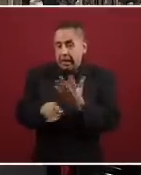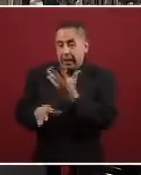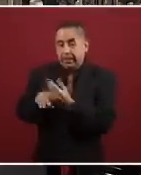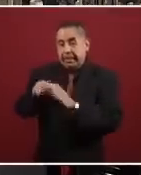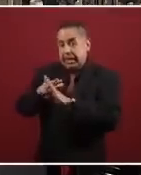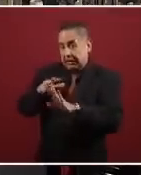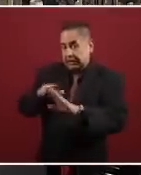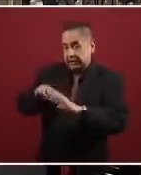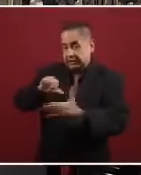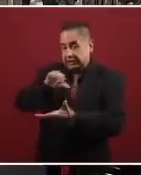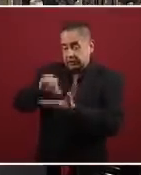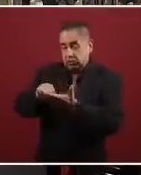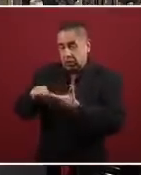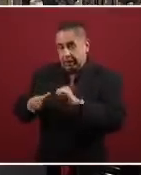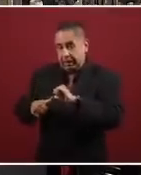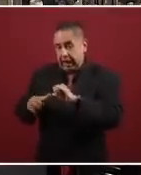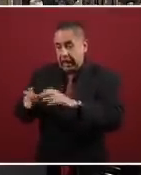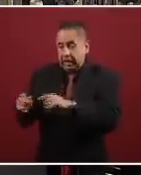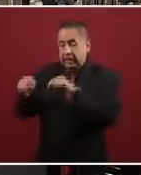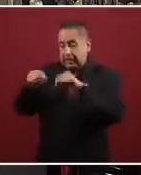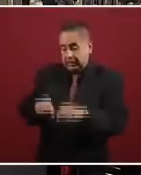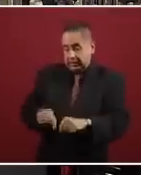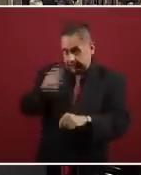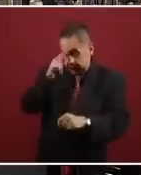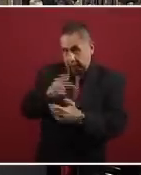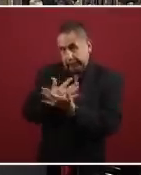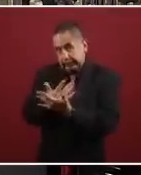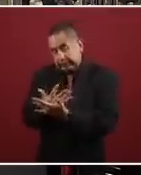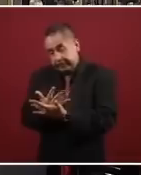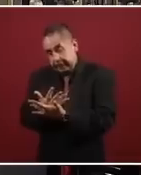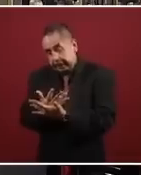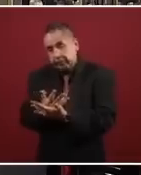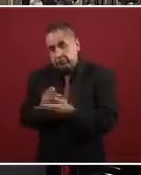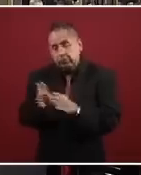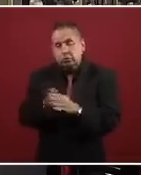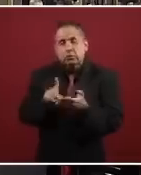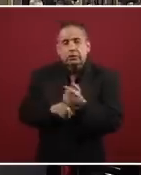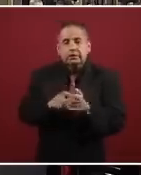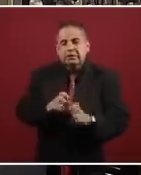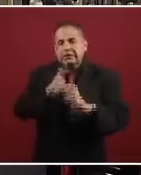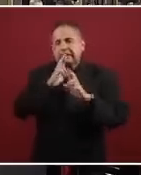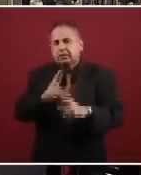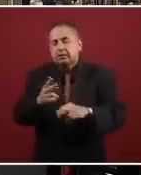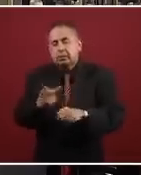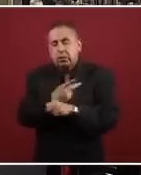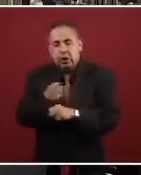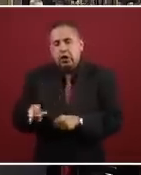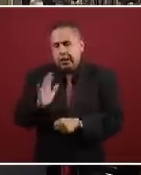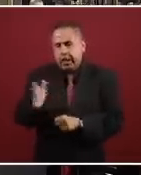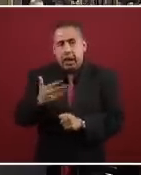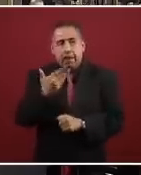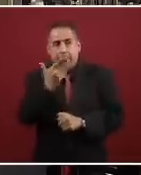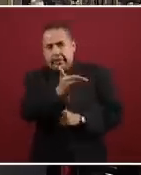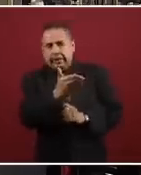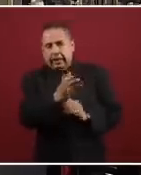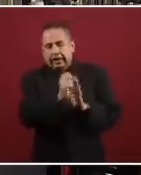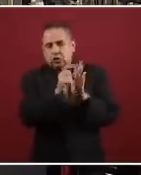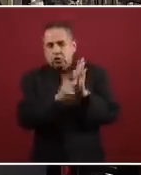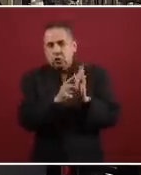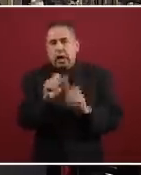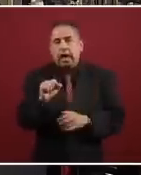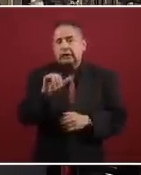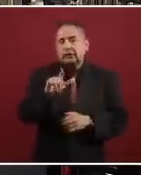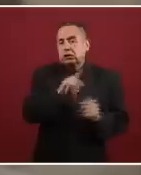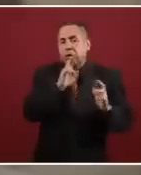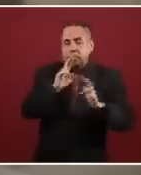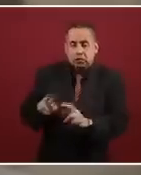centroamericanos que estaban ya en México esperando respuestas sobre su petición de asilo de Estados Unidos. ¿Le han